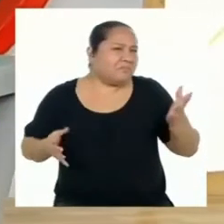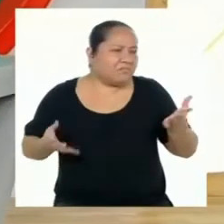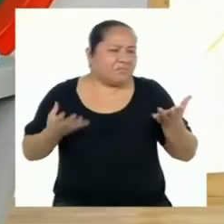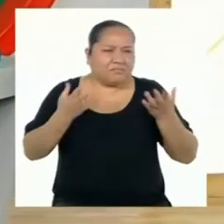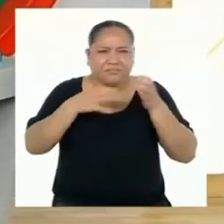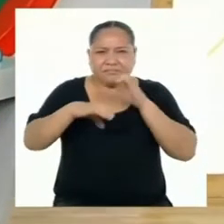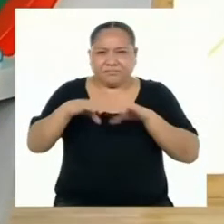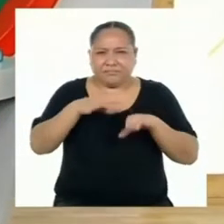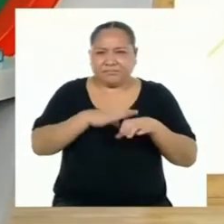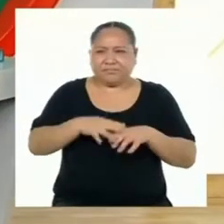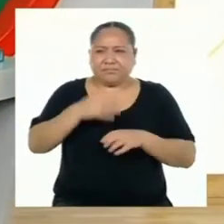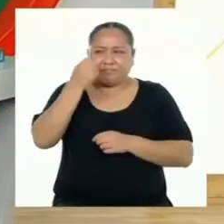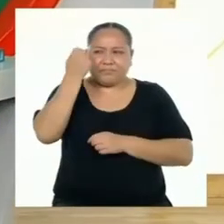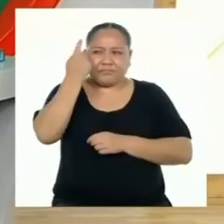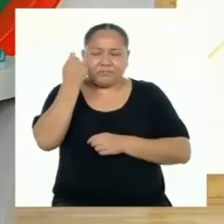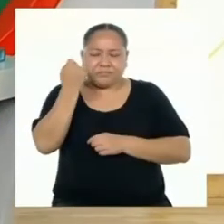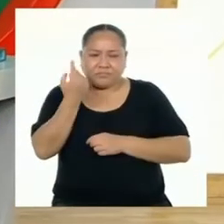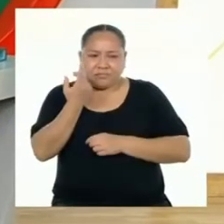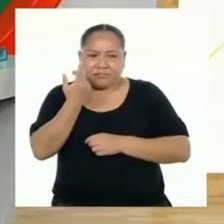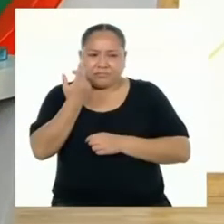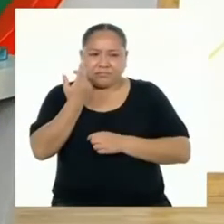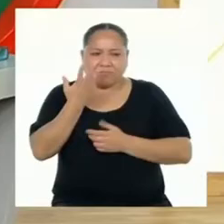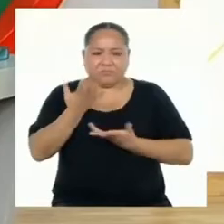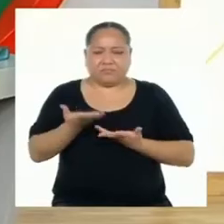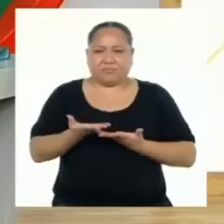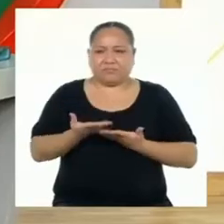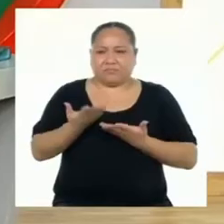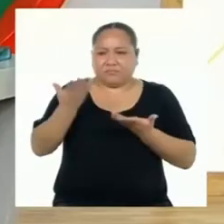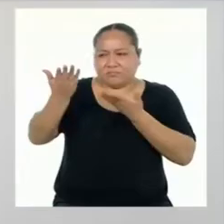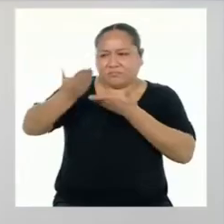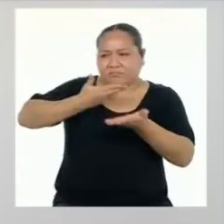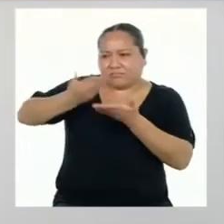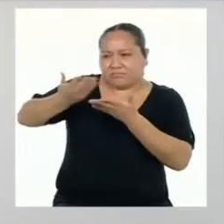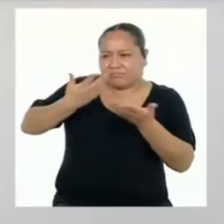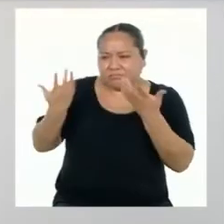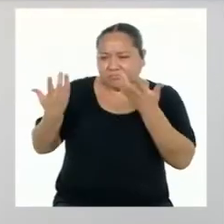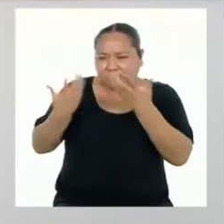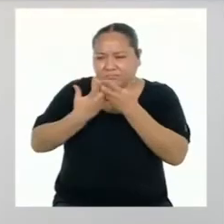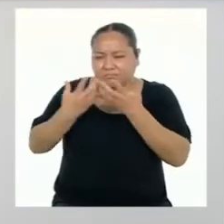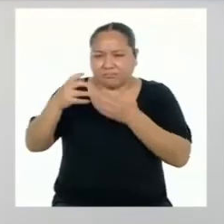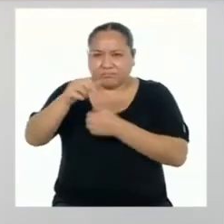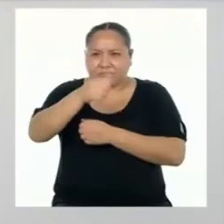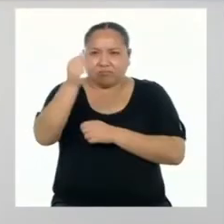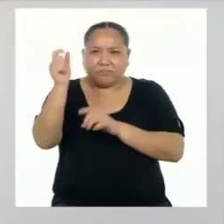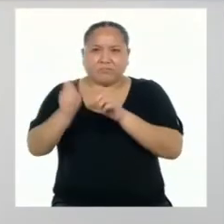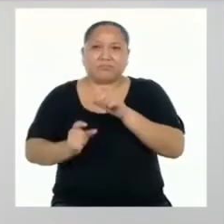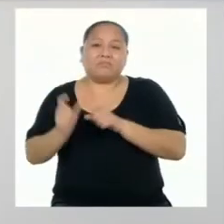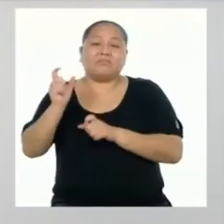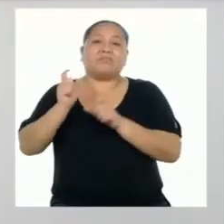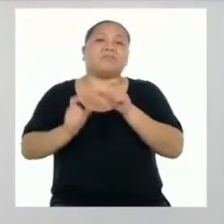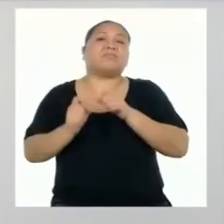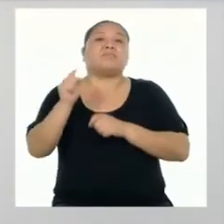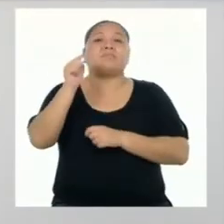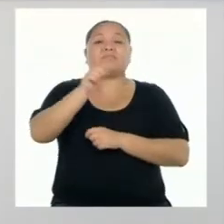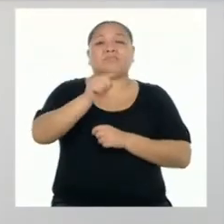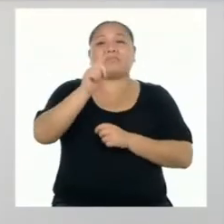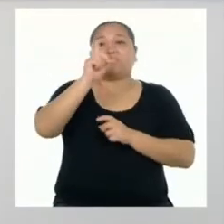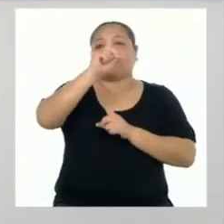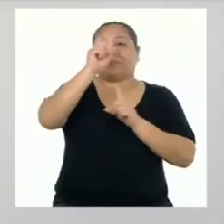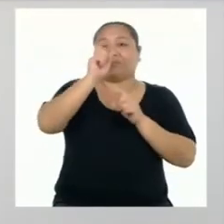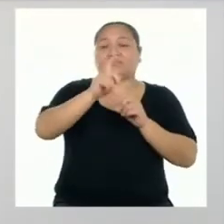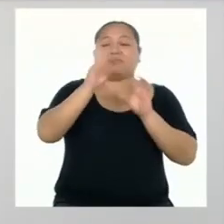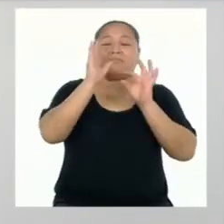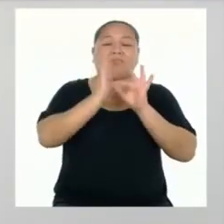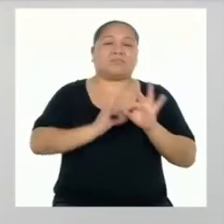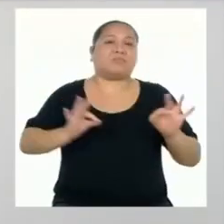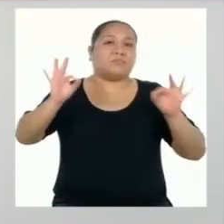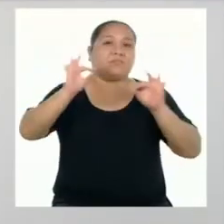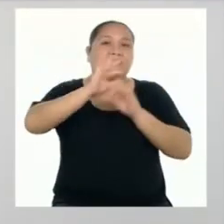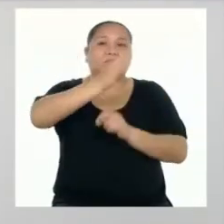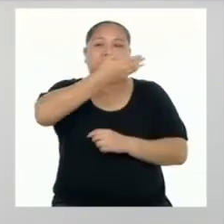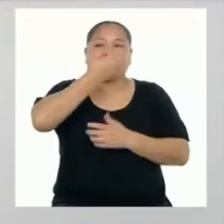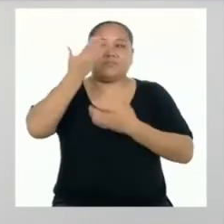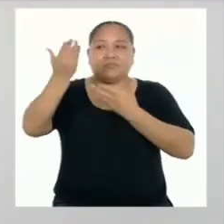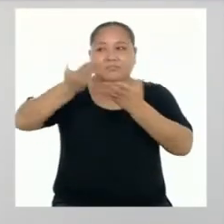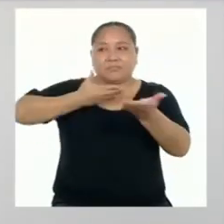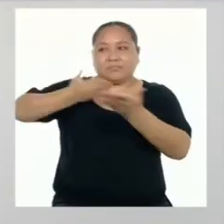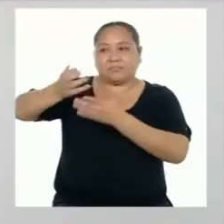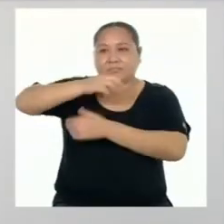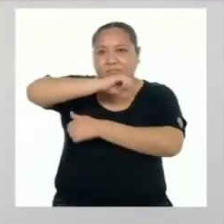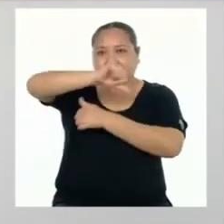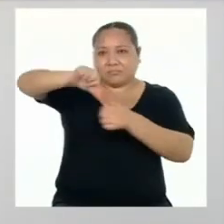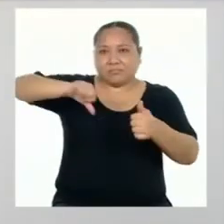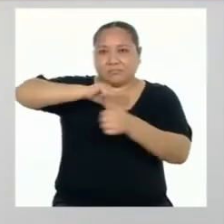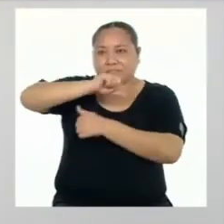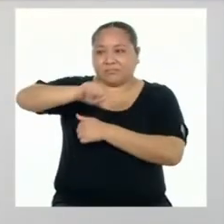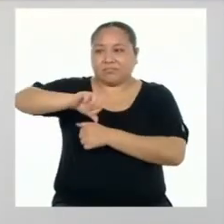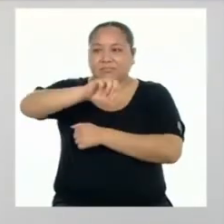para comprender o relacionarnos con otras personas? Esta es una pregunta clave para mejorar nuestra convivencia con